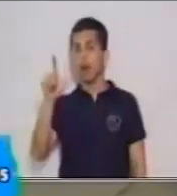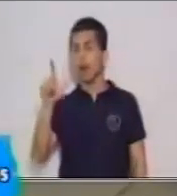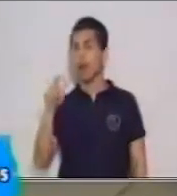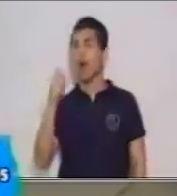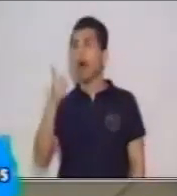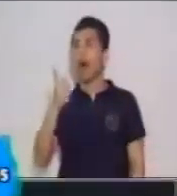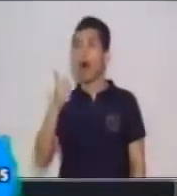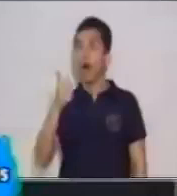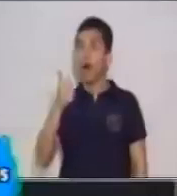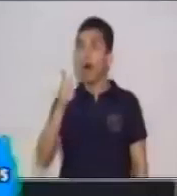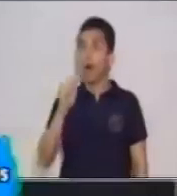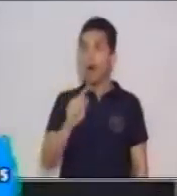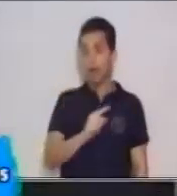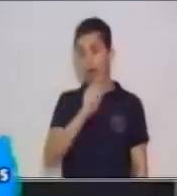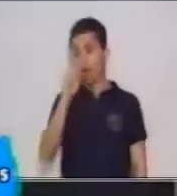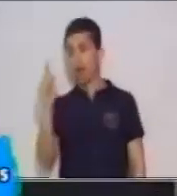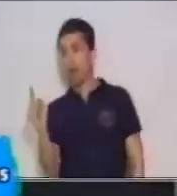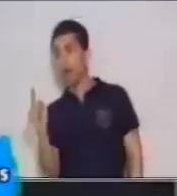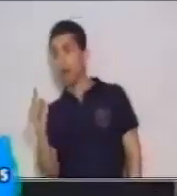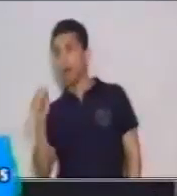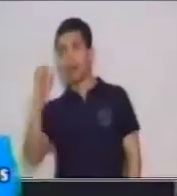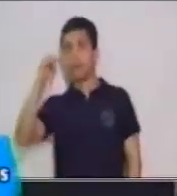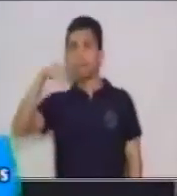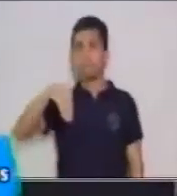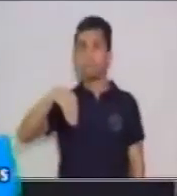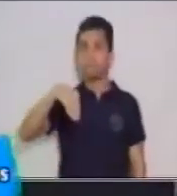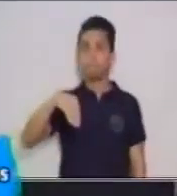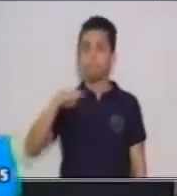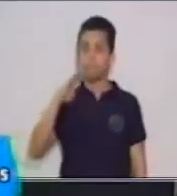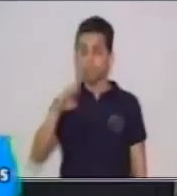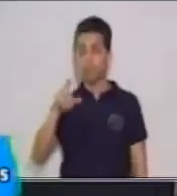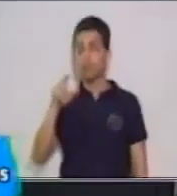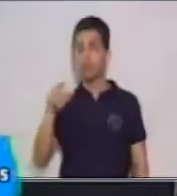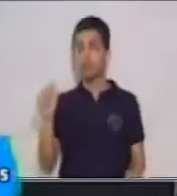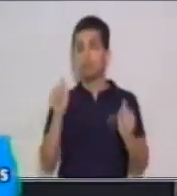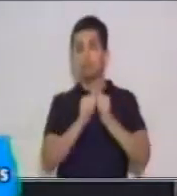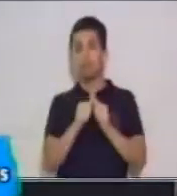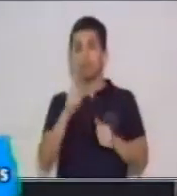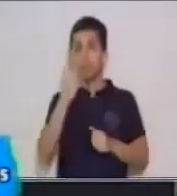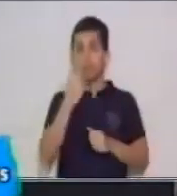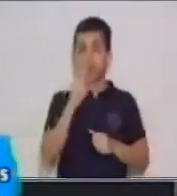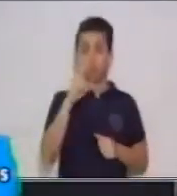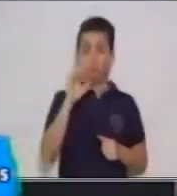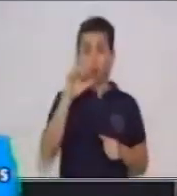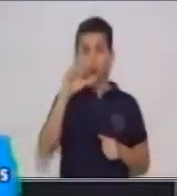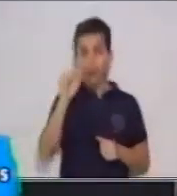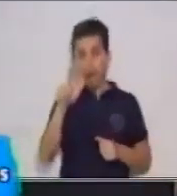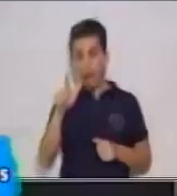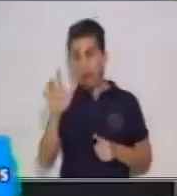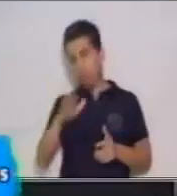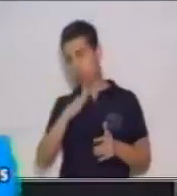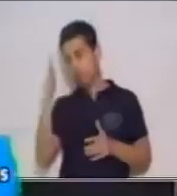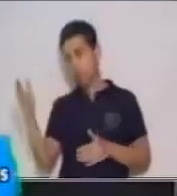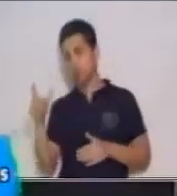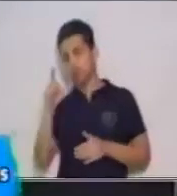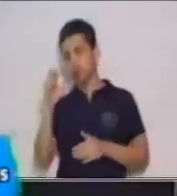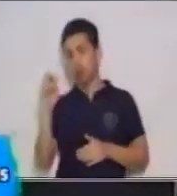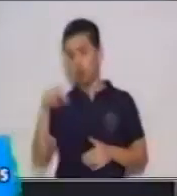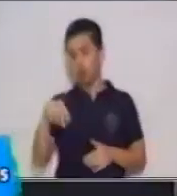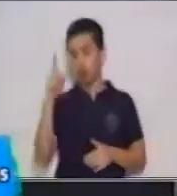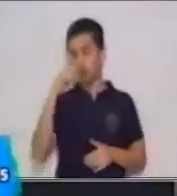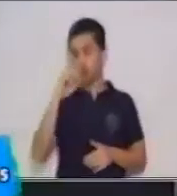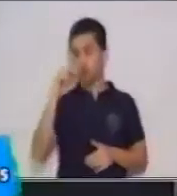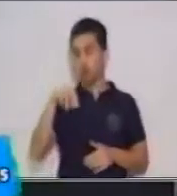Ah, pero le acompaña una consonante. Y esa, y